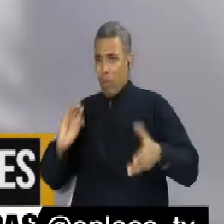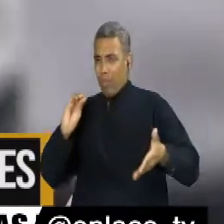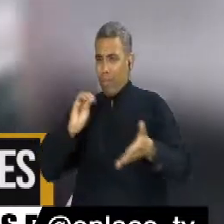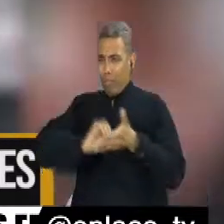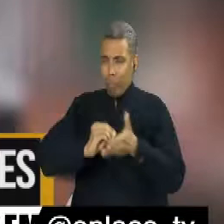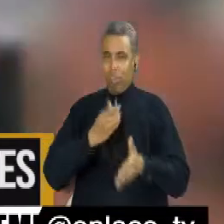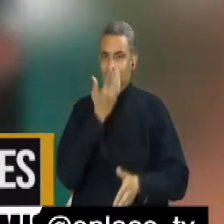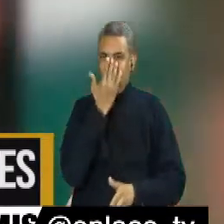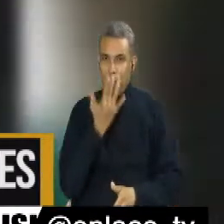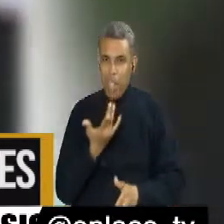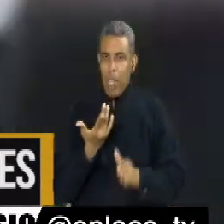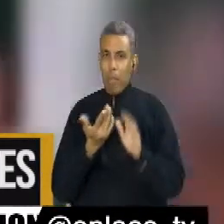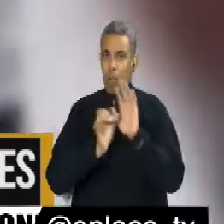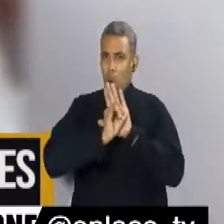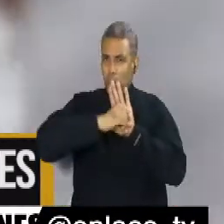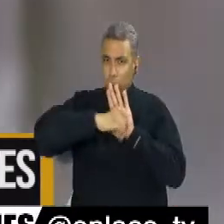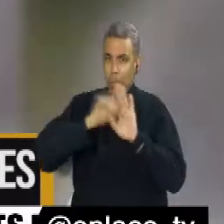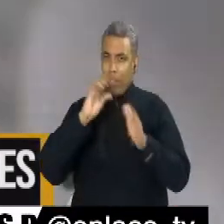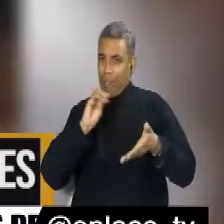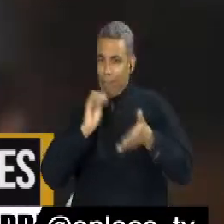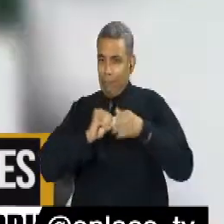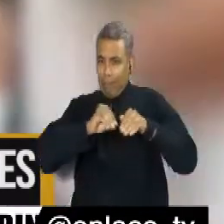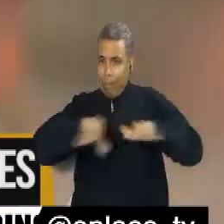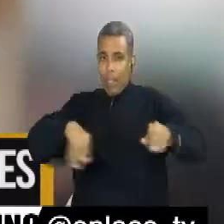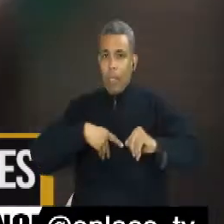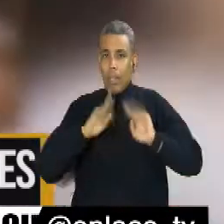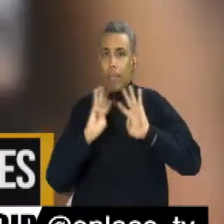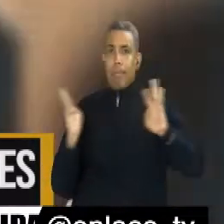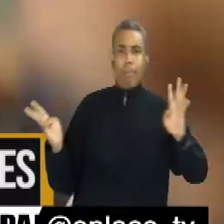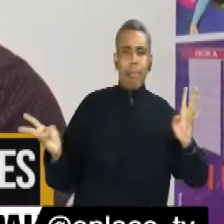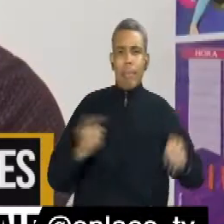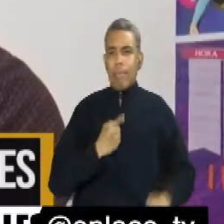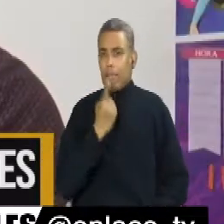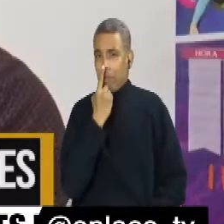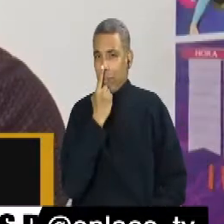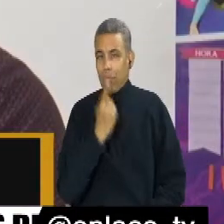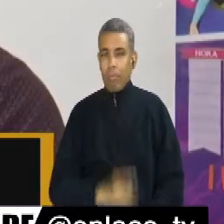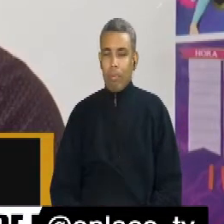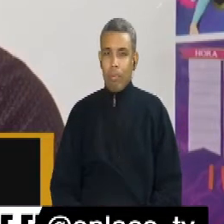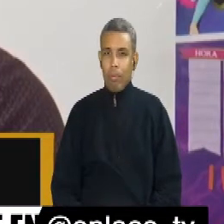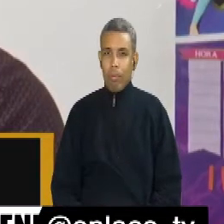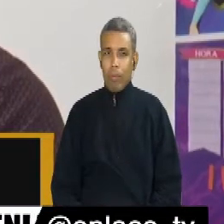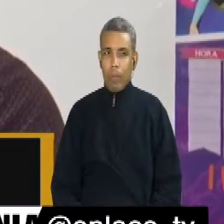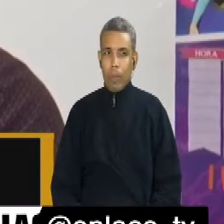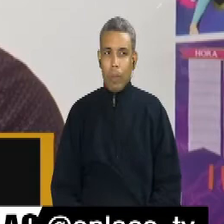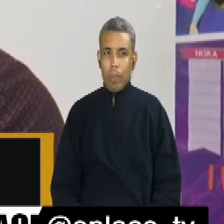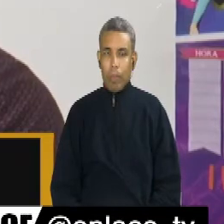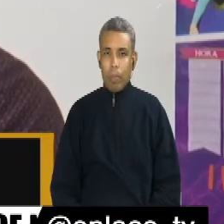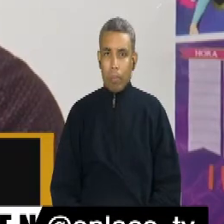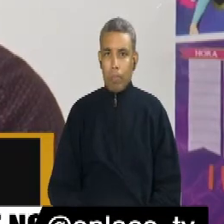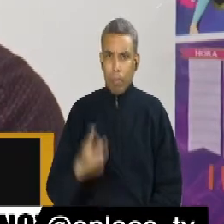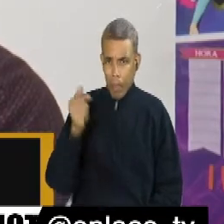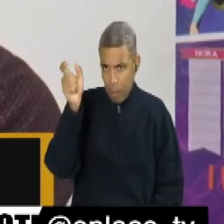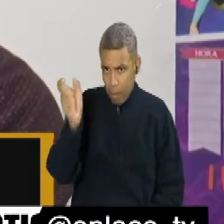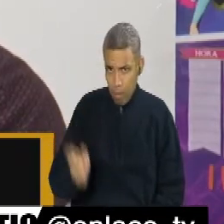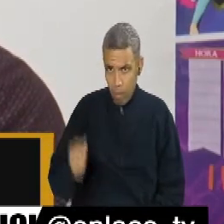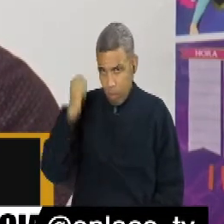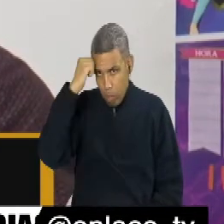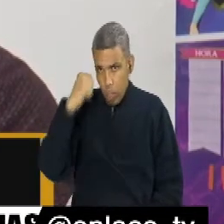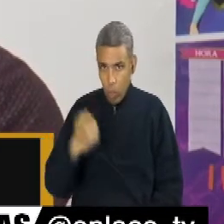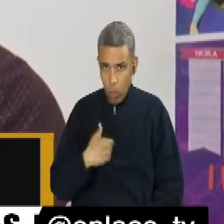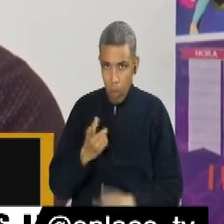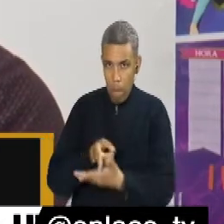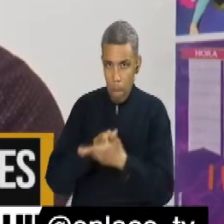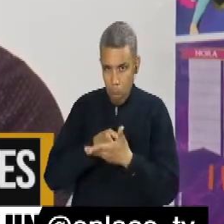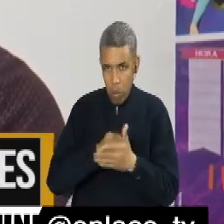menores agrediéndose mutuamente bajo la mirada de otros estudiantes. El docente se me acercó, me mostró el video y se